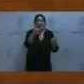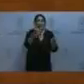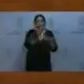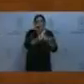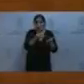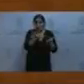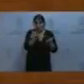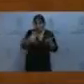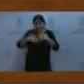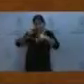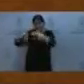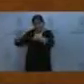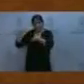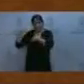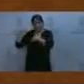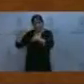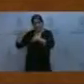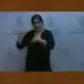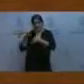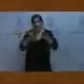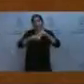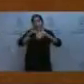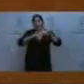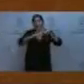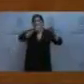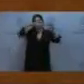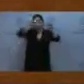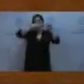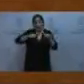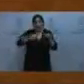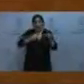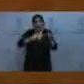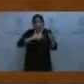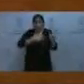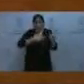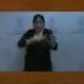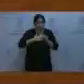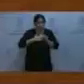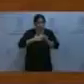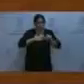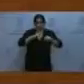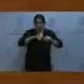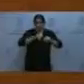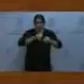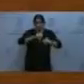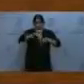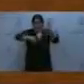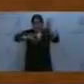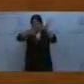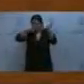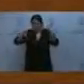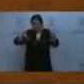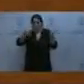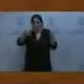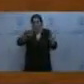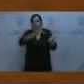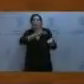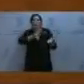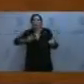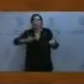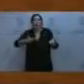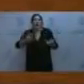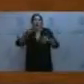antiguas pesetas, en unas obras, en unos locales que no son nuestros, que no son del Principado, que son alquilados y que el propietario, lógicamente,